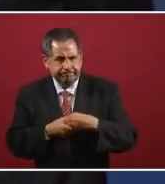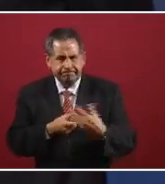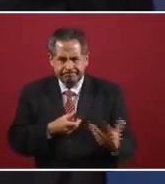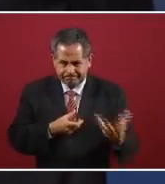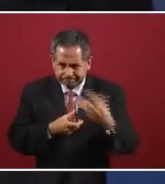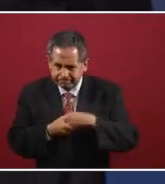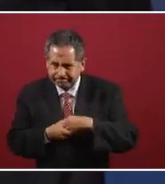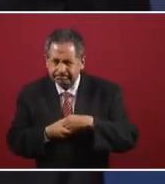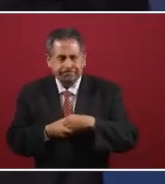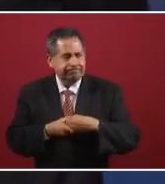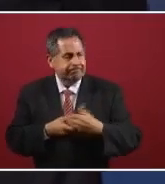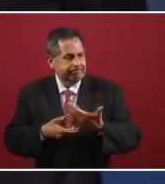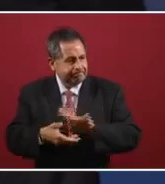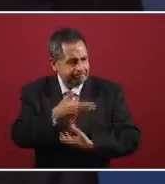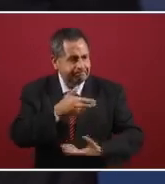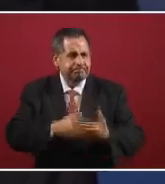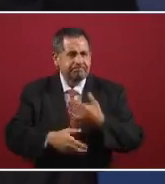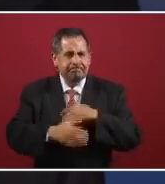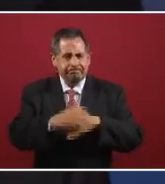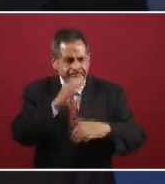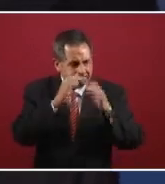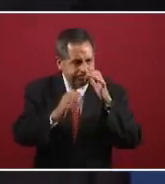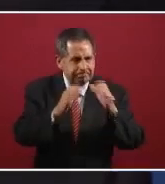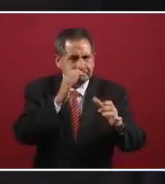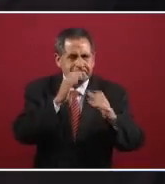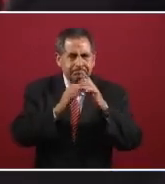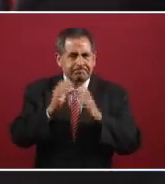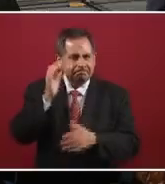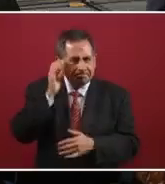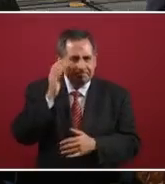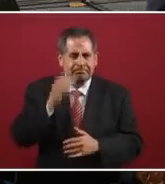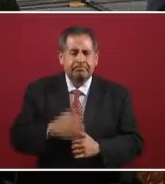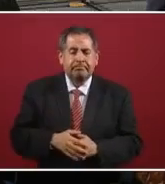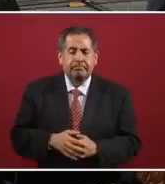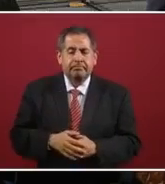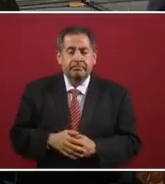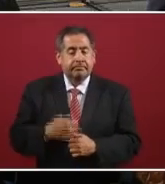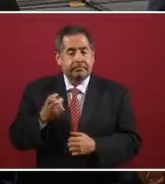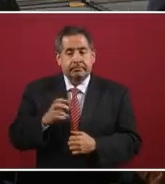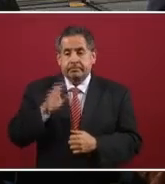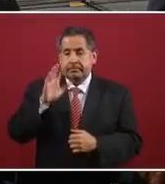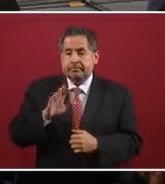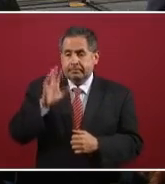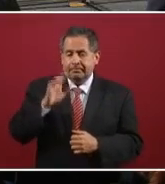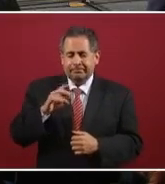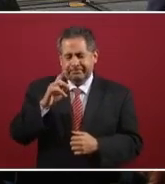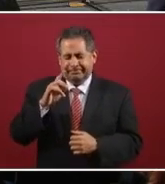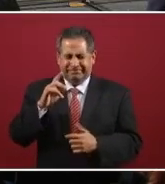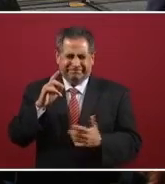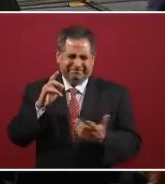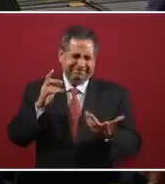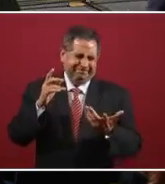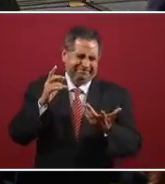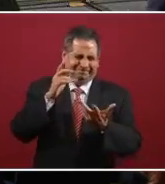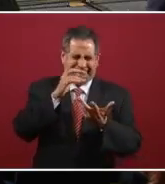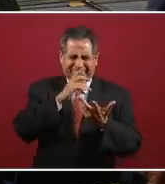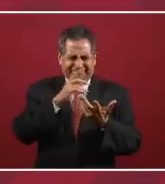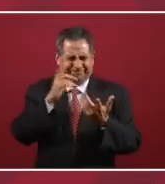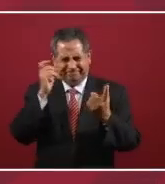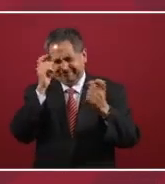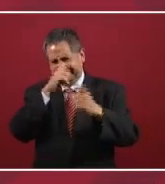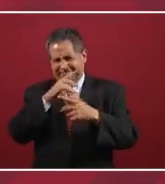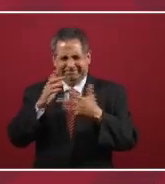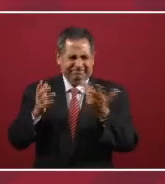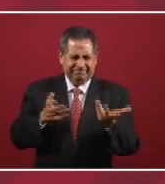incluir, dialogar, escuchar. Esto que parecería etéreo o un asunto de